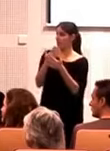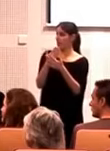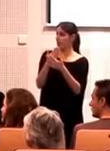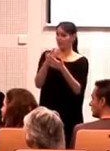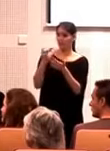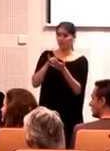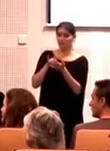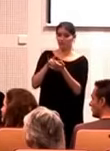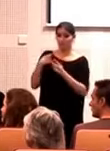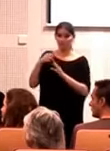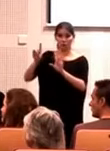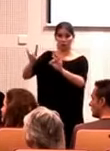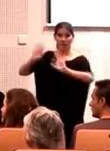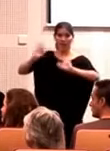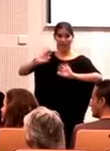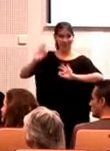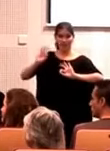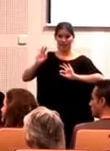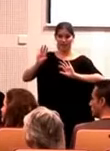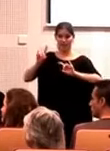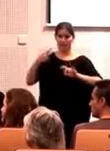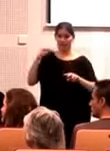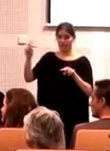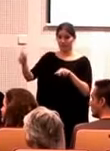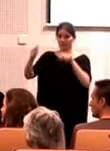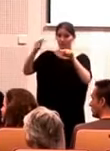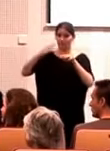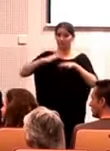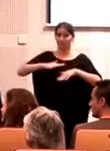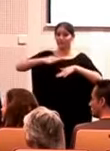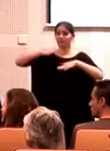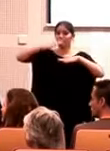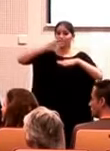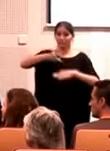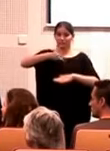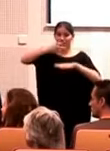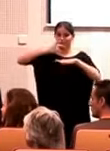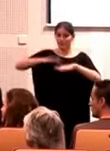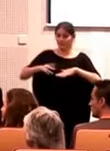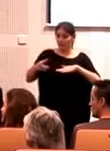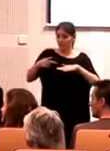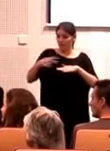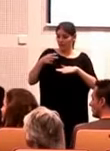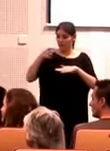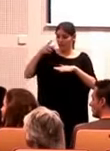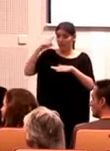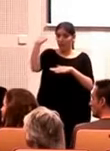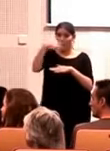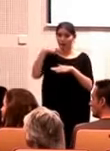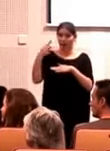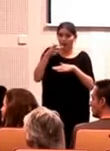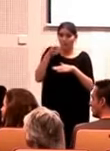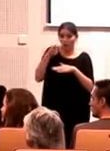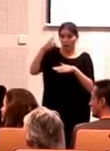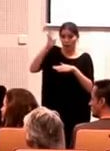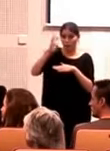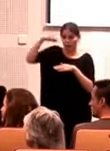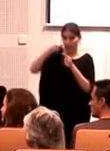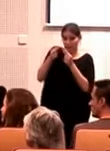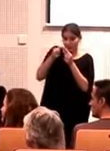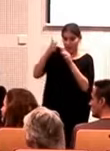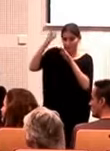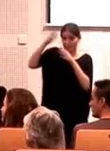sin tocar a esa persona, con la mera respiración, a 2 centímetros de su cara, llegamos los dos